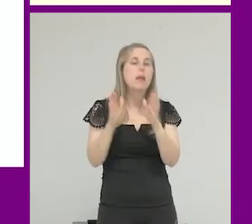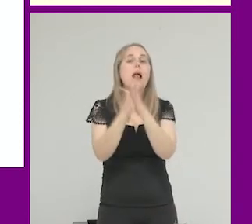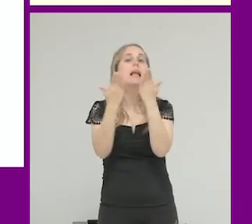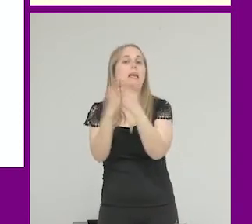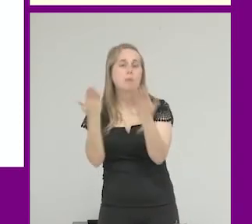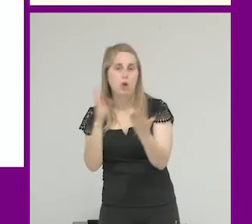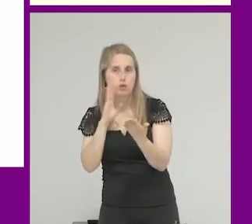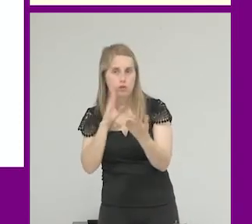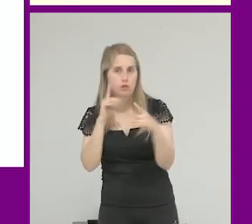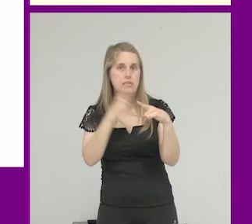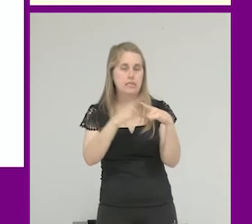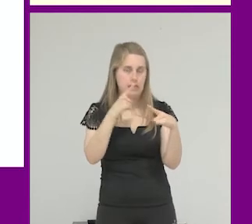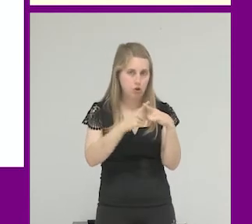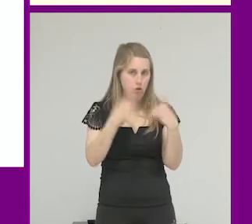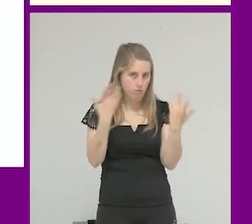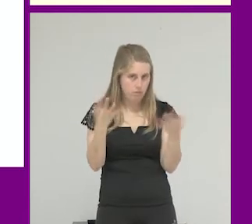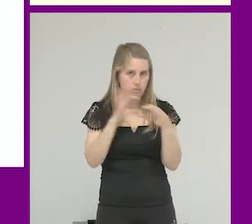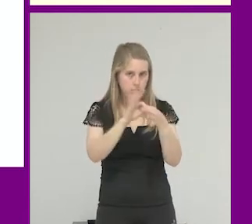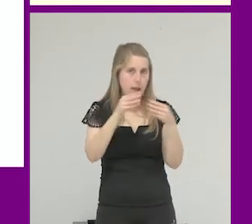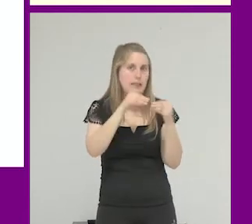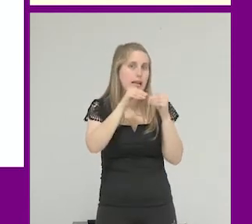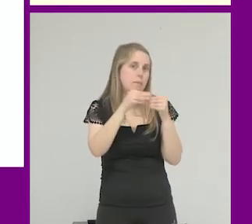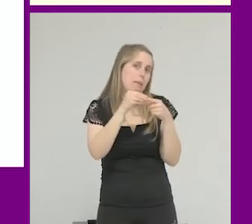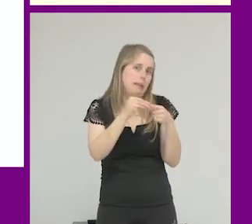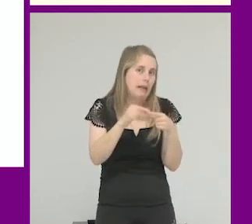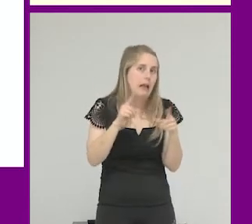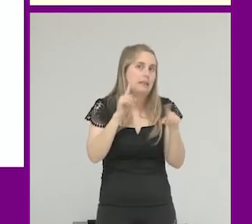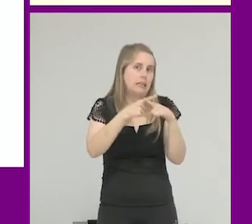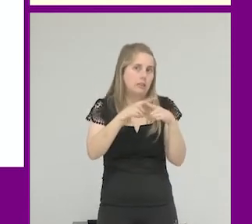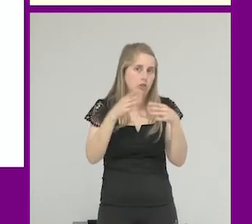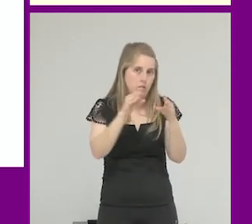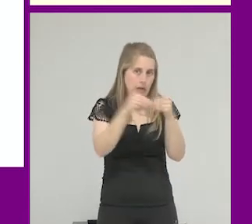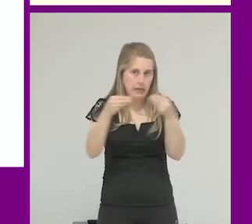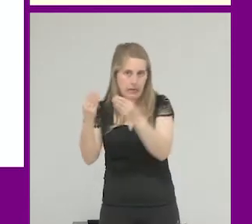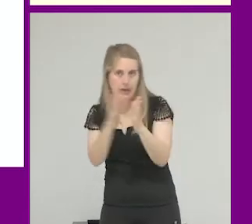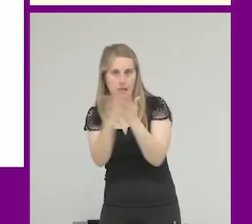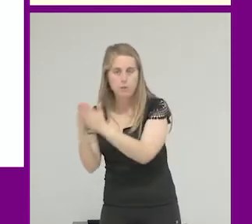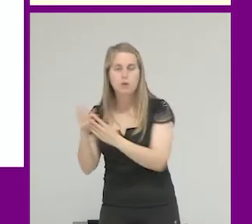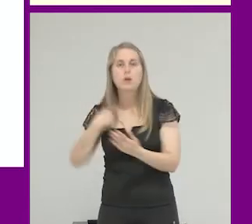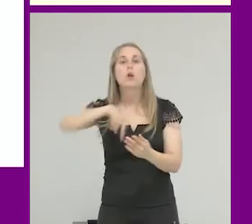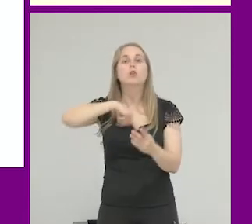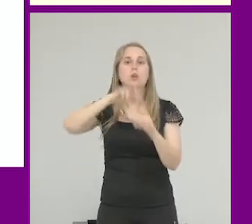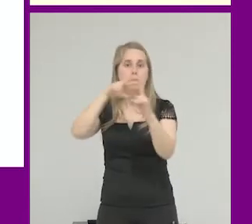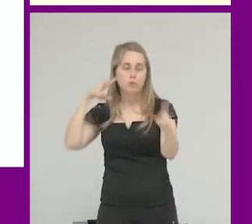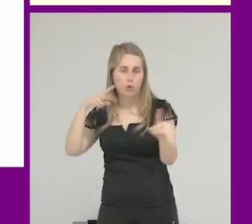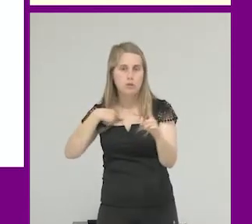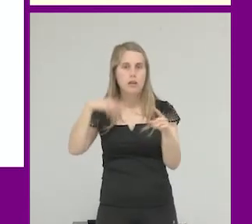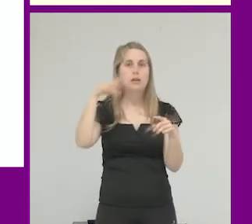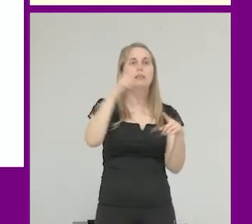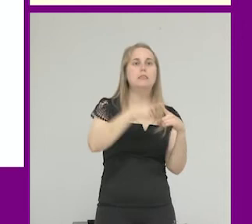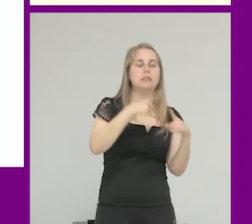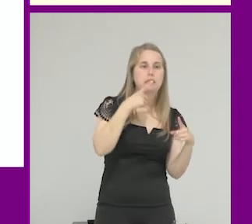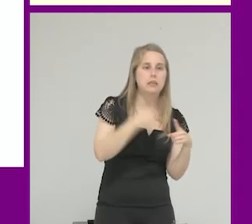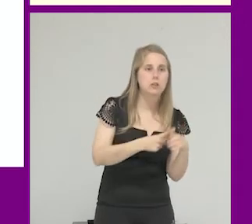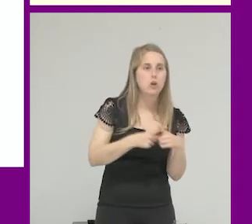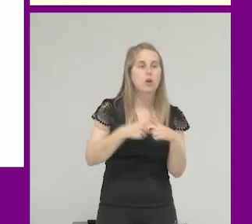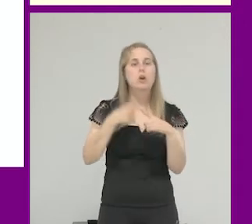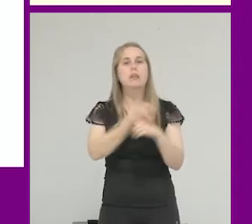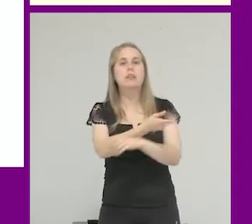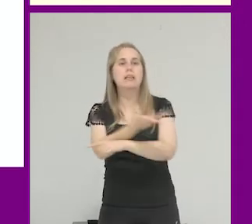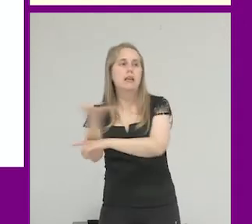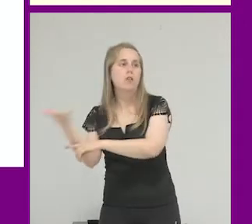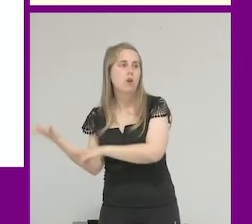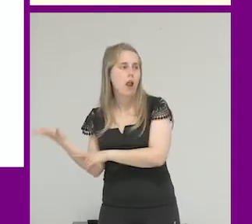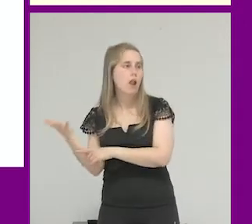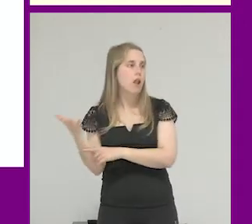liburuetan, sexu hezkuntzarako materialetan, eta gure ikuspegia ba sexologiko feminista eta intersekzionala